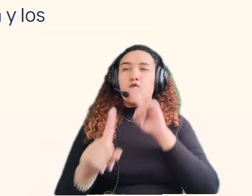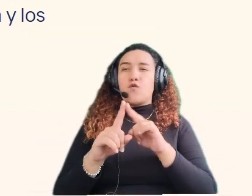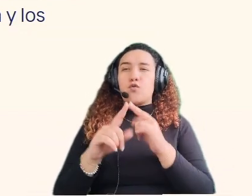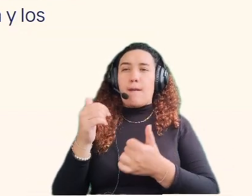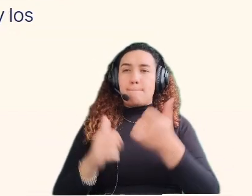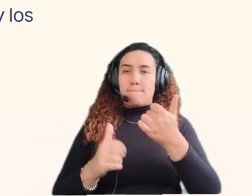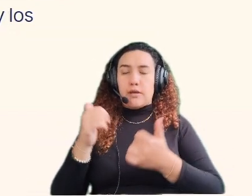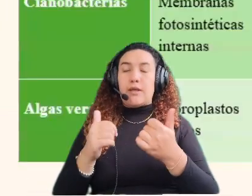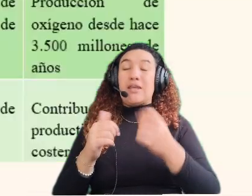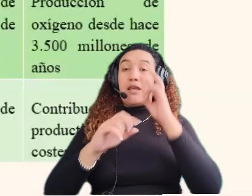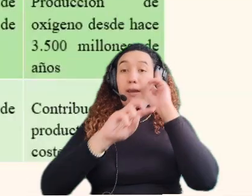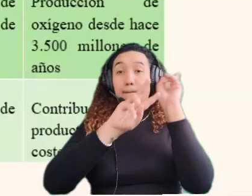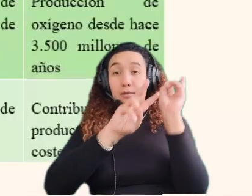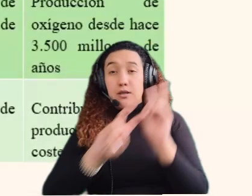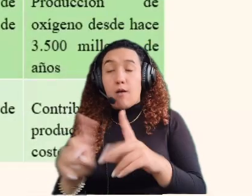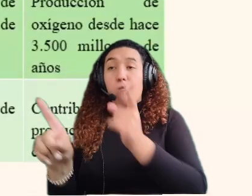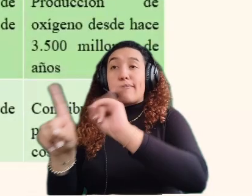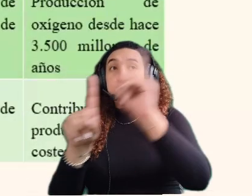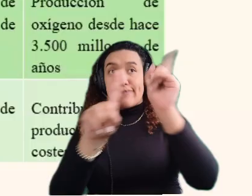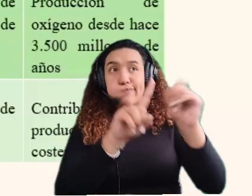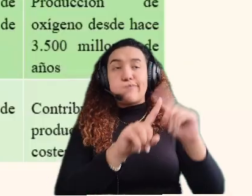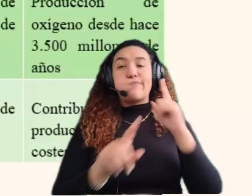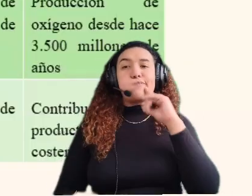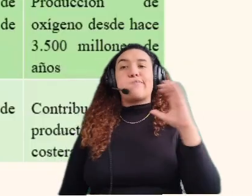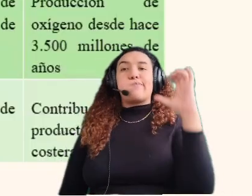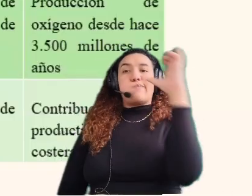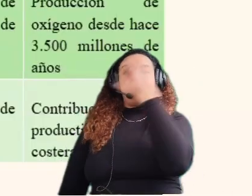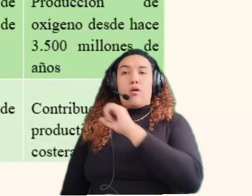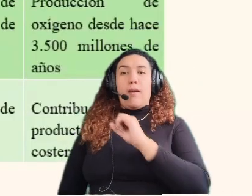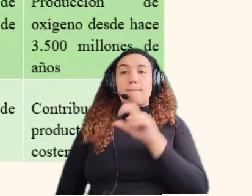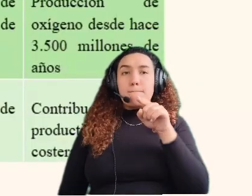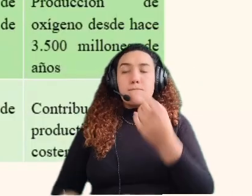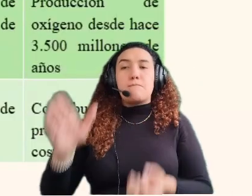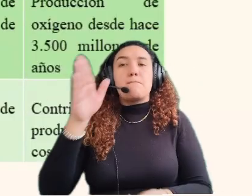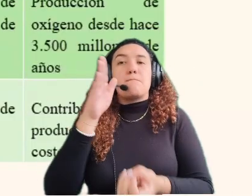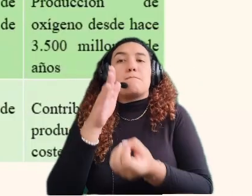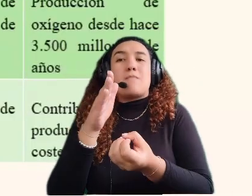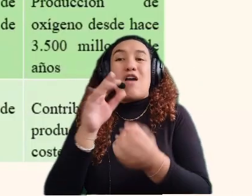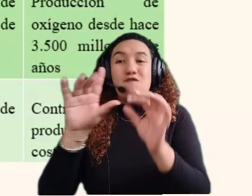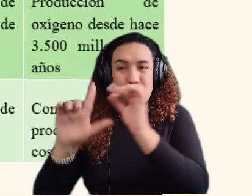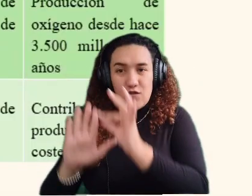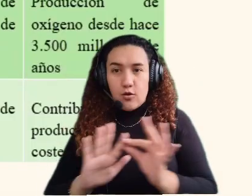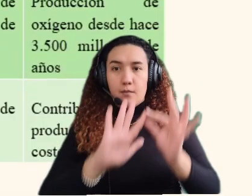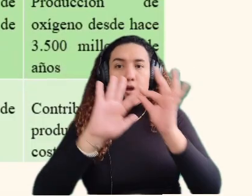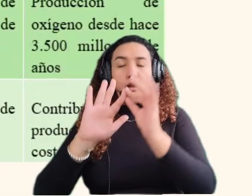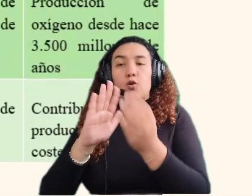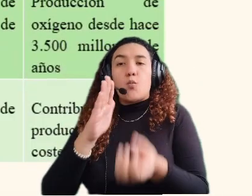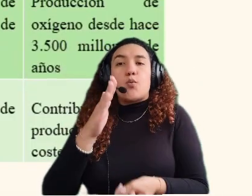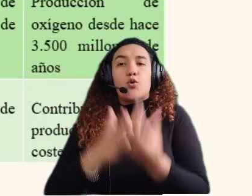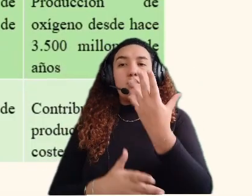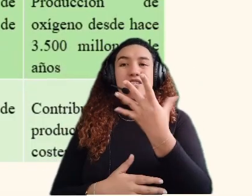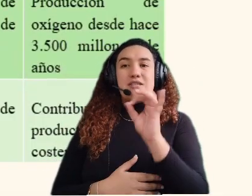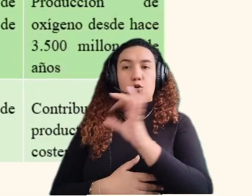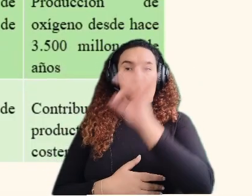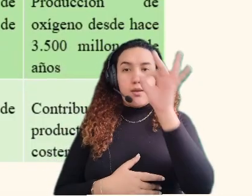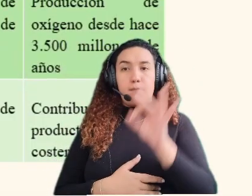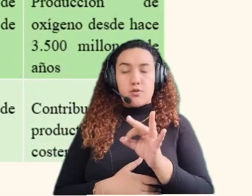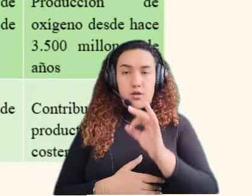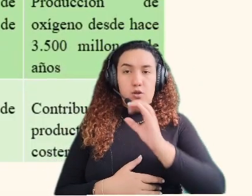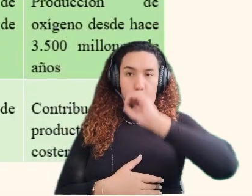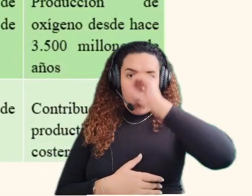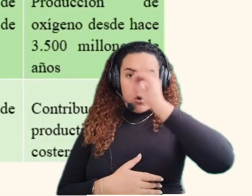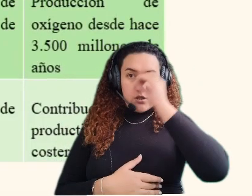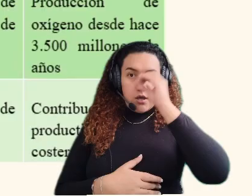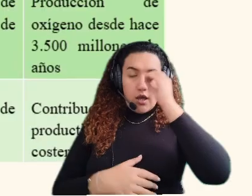diversas investigaciones demuestran que el fitoplancton genera aproximadamente el 50% del oxígeno atmosférico,